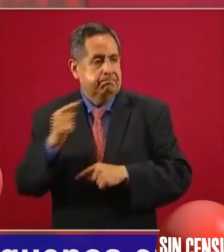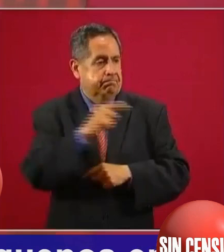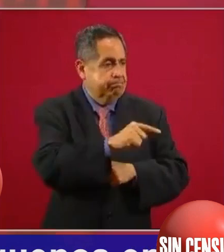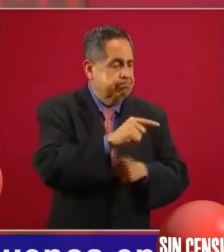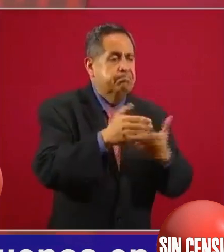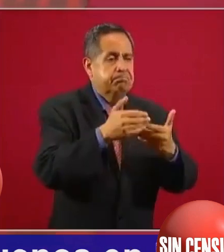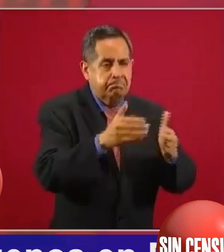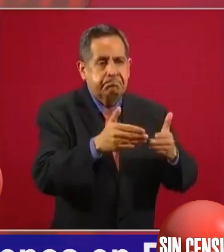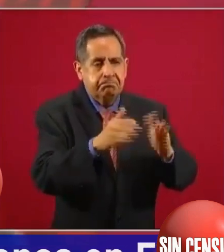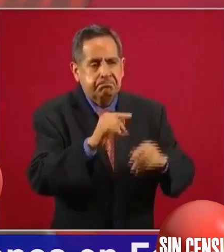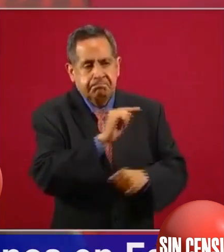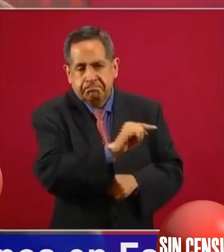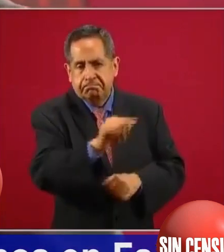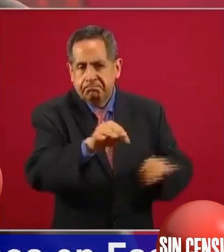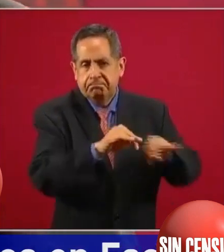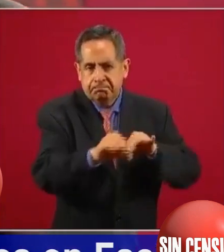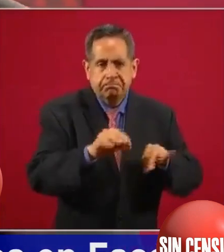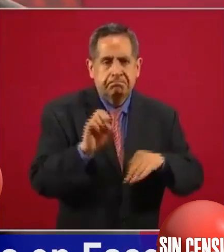no